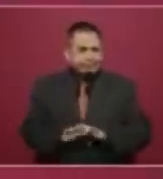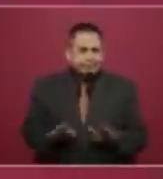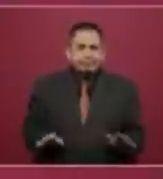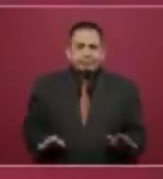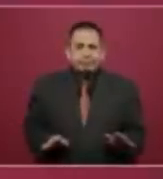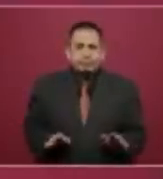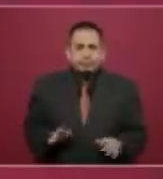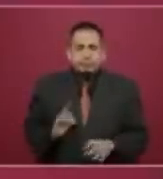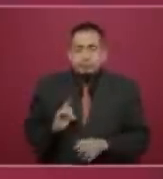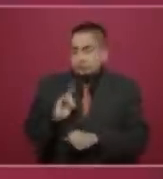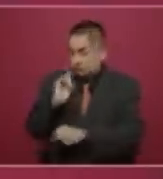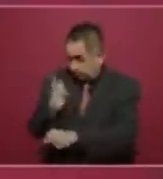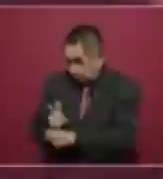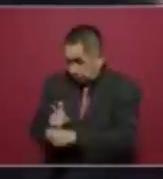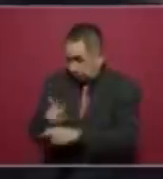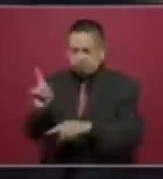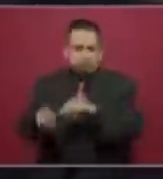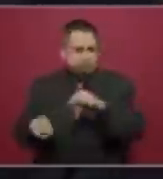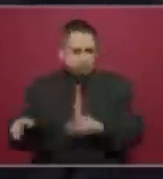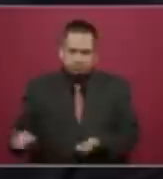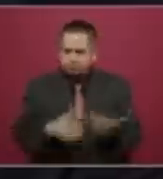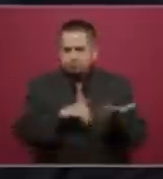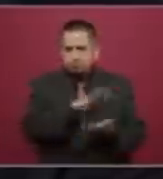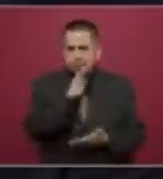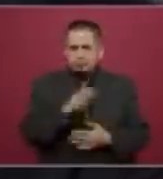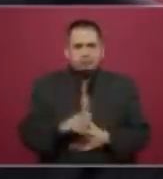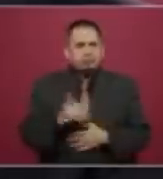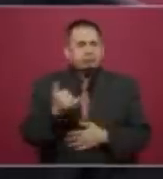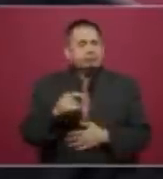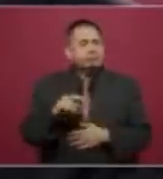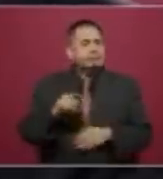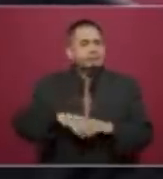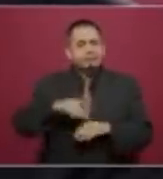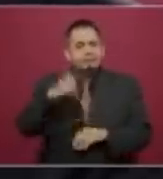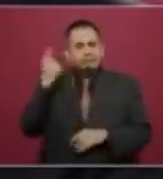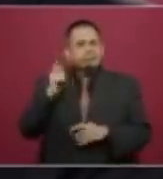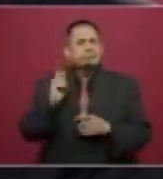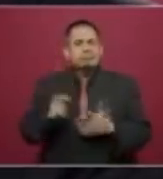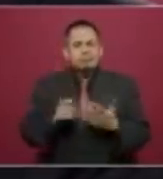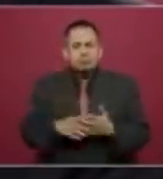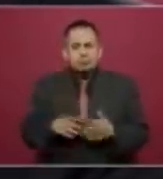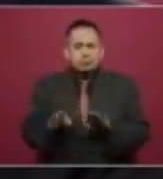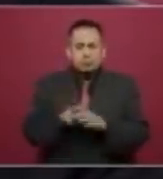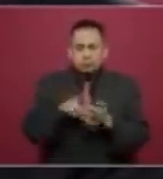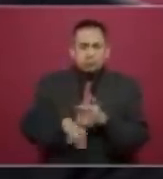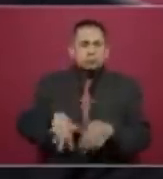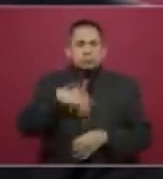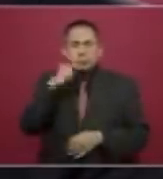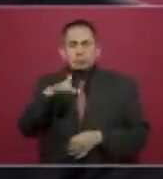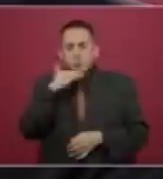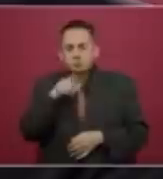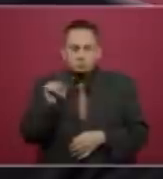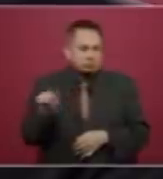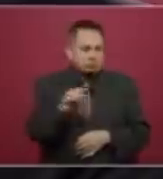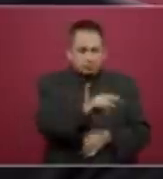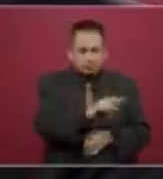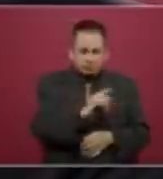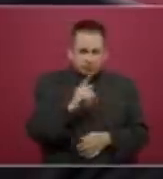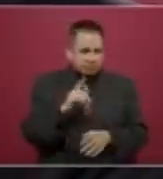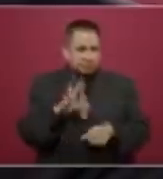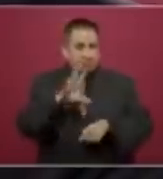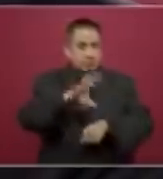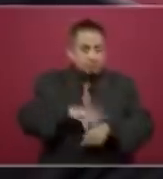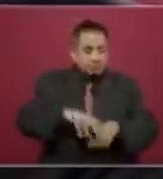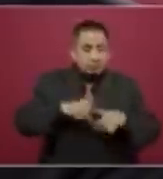Nos damos cuenta y se nos facilita mucho, porque la corrupción no se